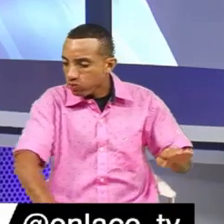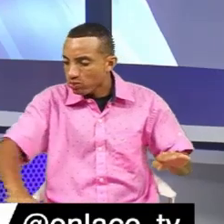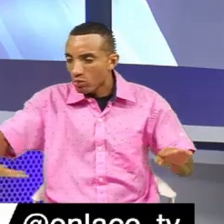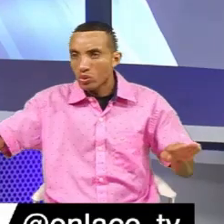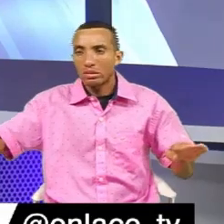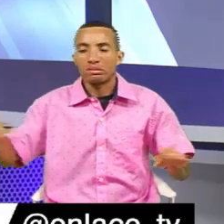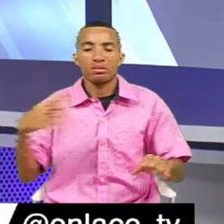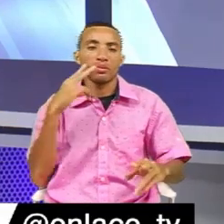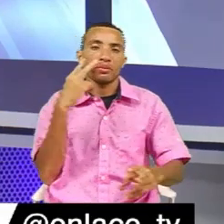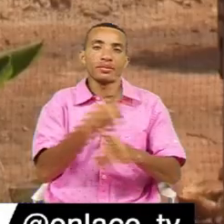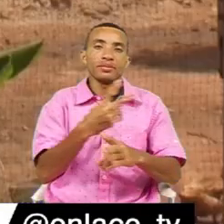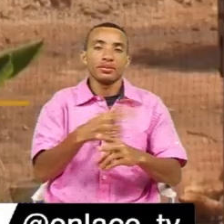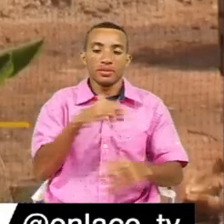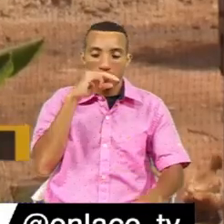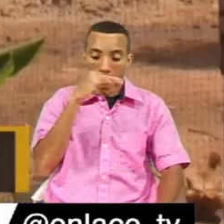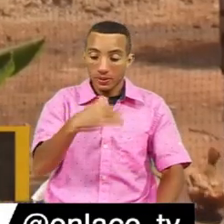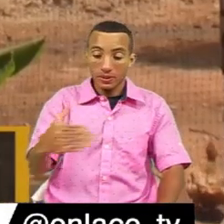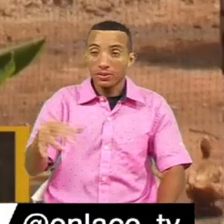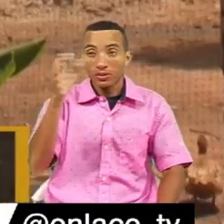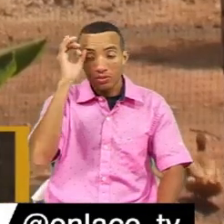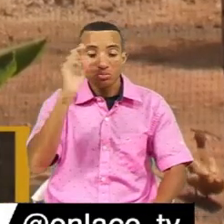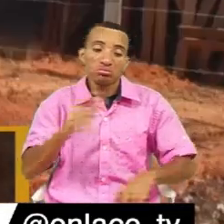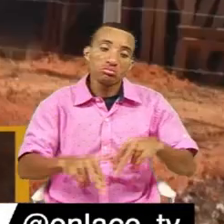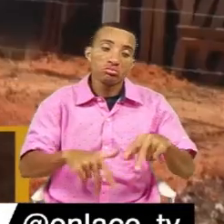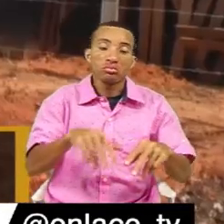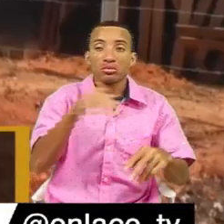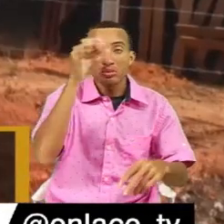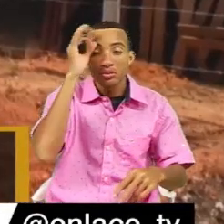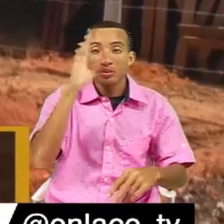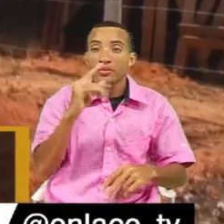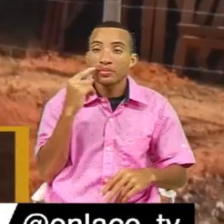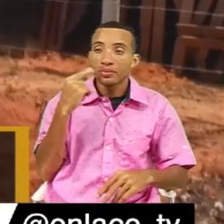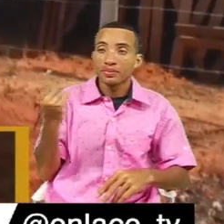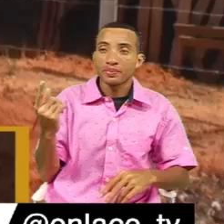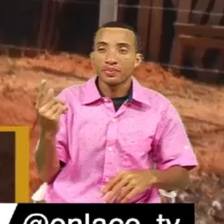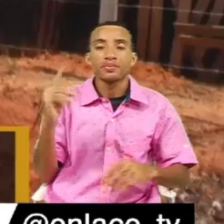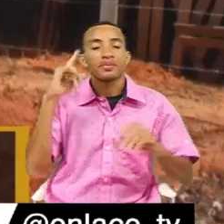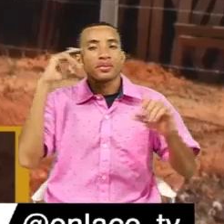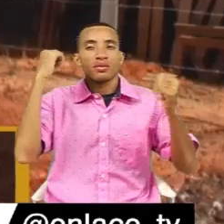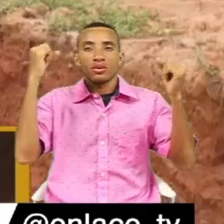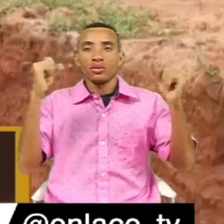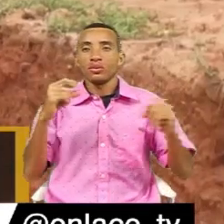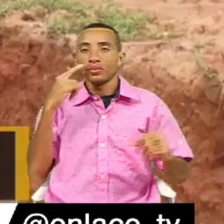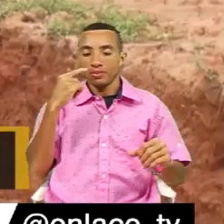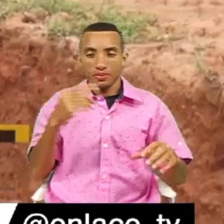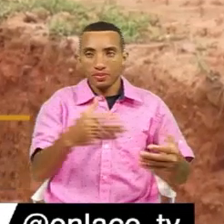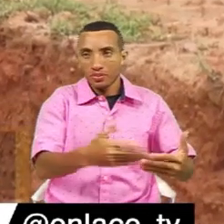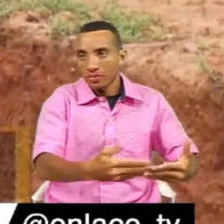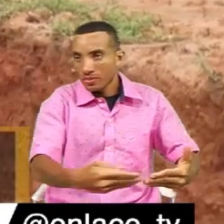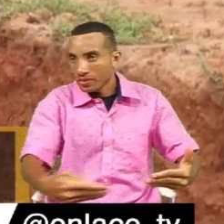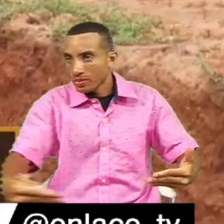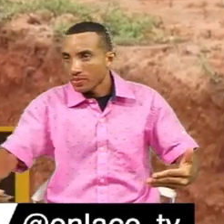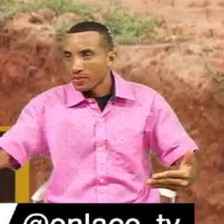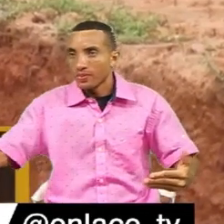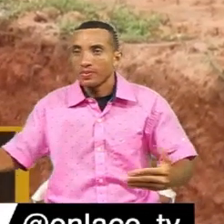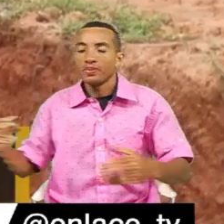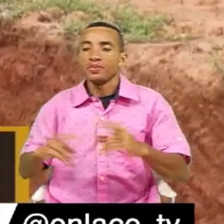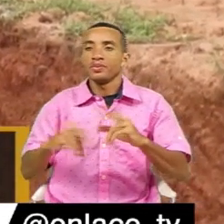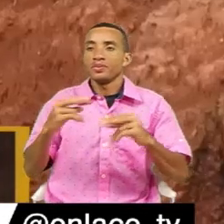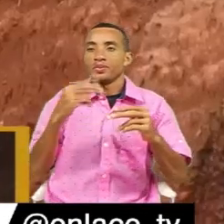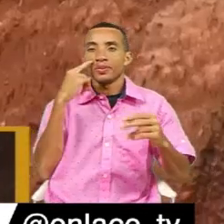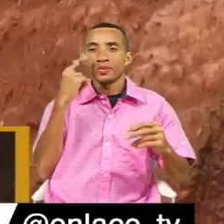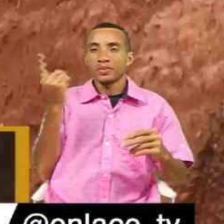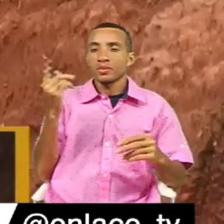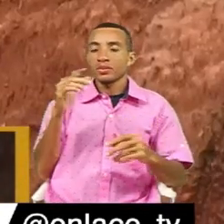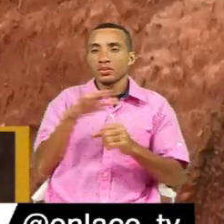sitio. Habitantes del norte de la ciudad Comuna 3 muestran su preocupación por las zanjas profundas que un constructor ha hecho a lo largo de los barrios Salvador